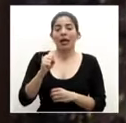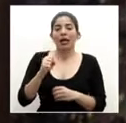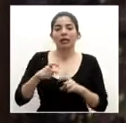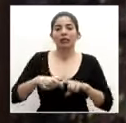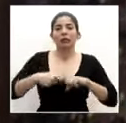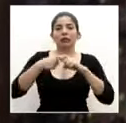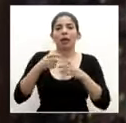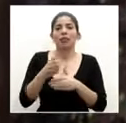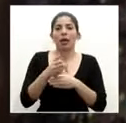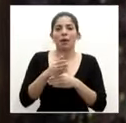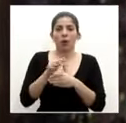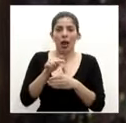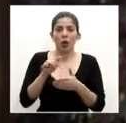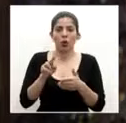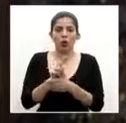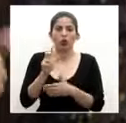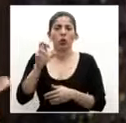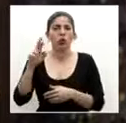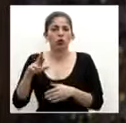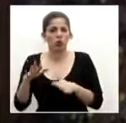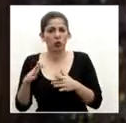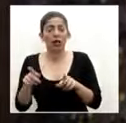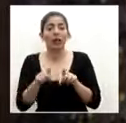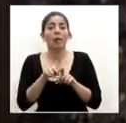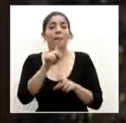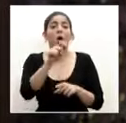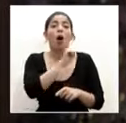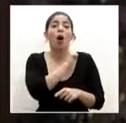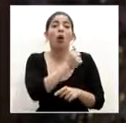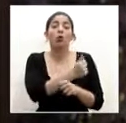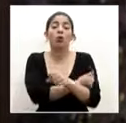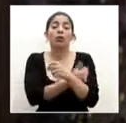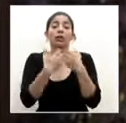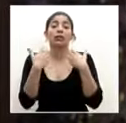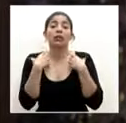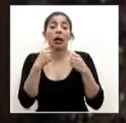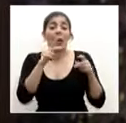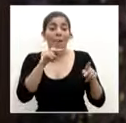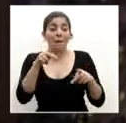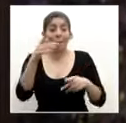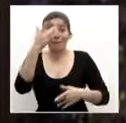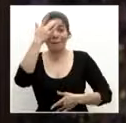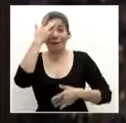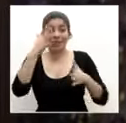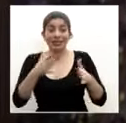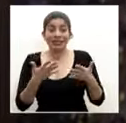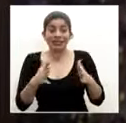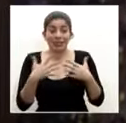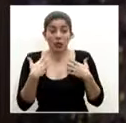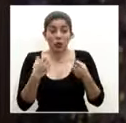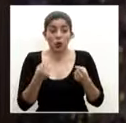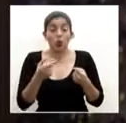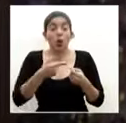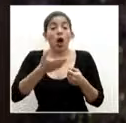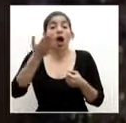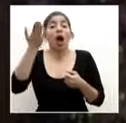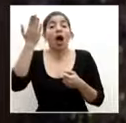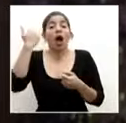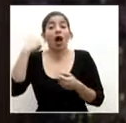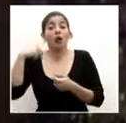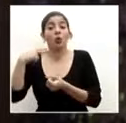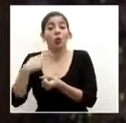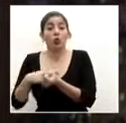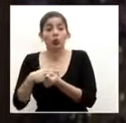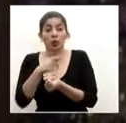Costa Rica. Y después queremos consultarle a las autoridades de salud de los pacientes ya recuperados que registramos, quienes estuvieron hospitalizados, ¿han tenido alguna